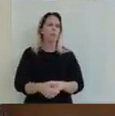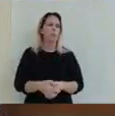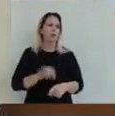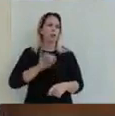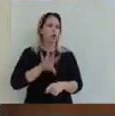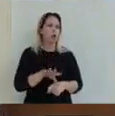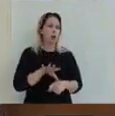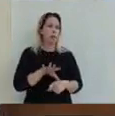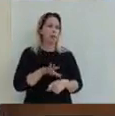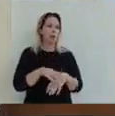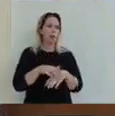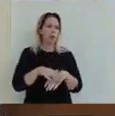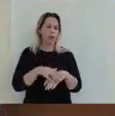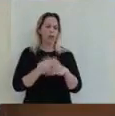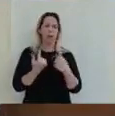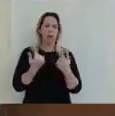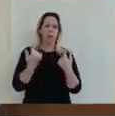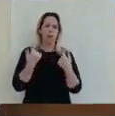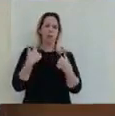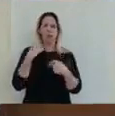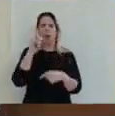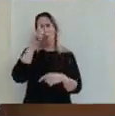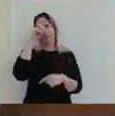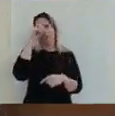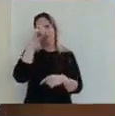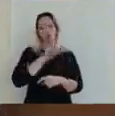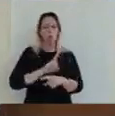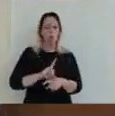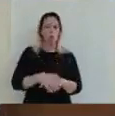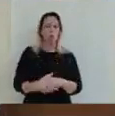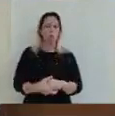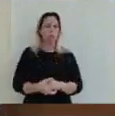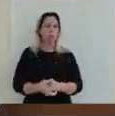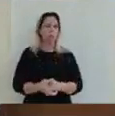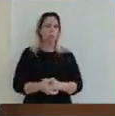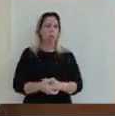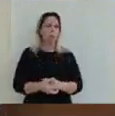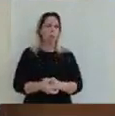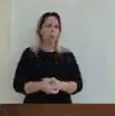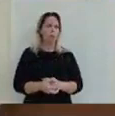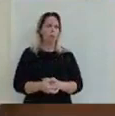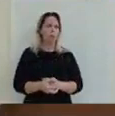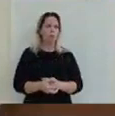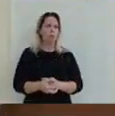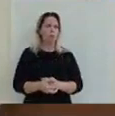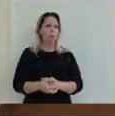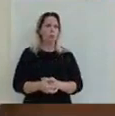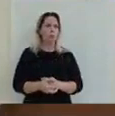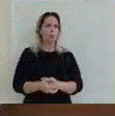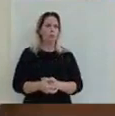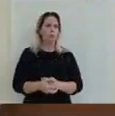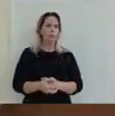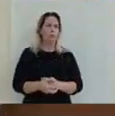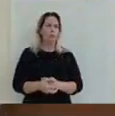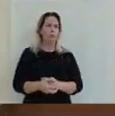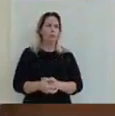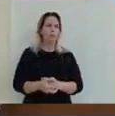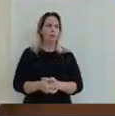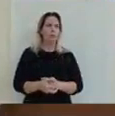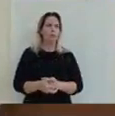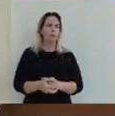una situación que no fue así. Y tengo leí todo,